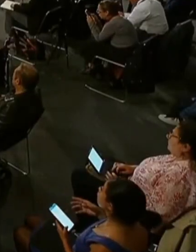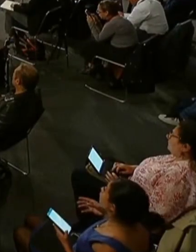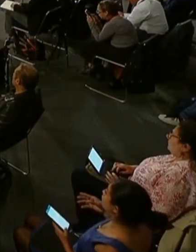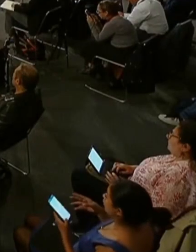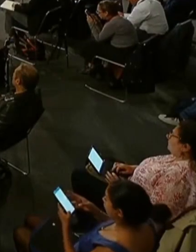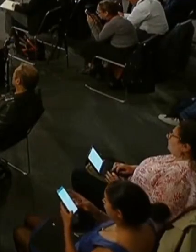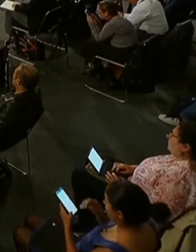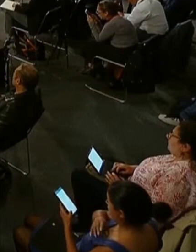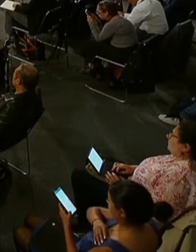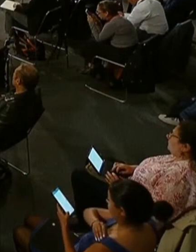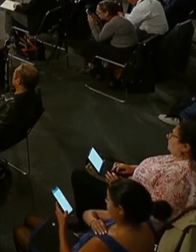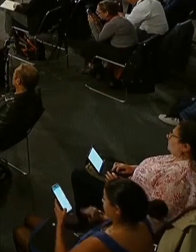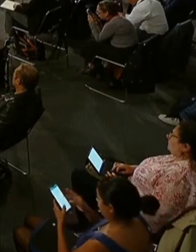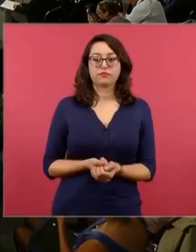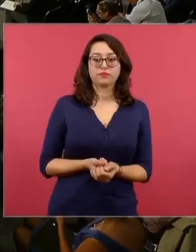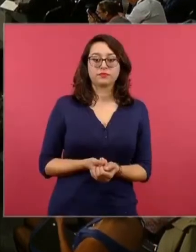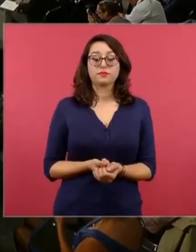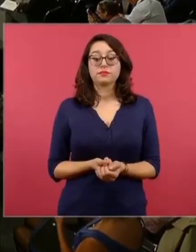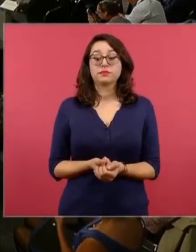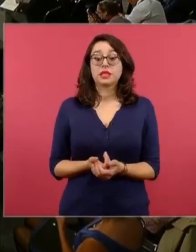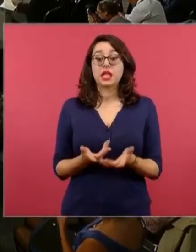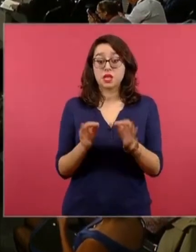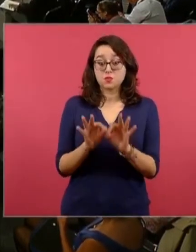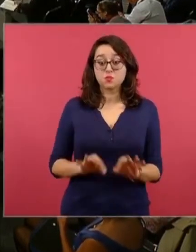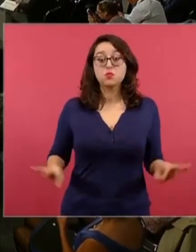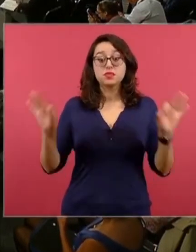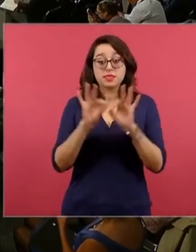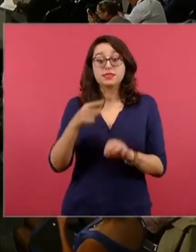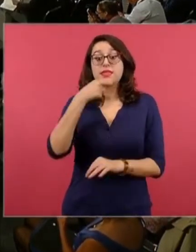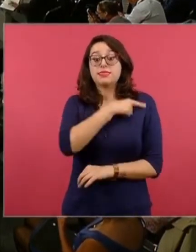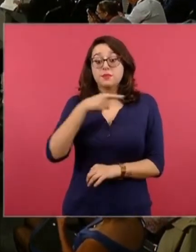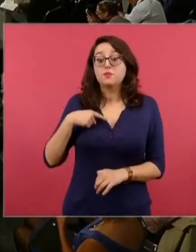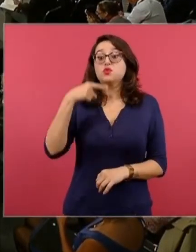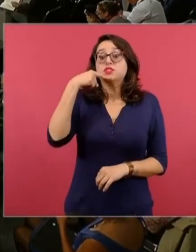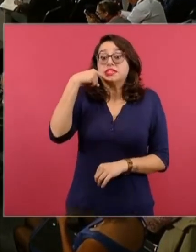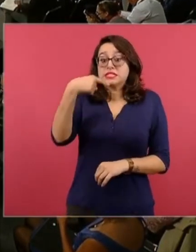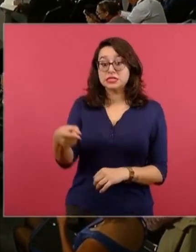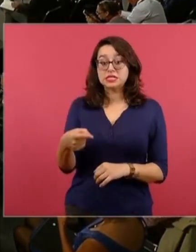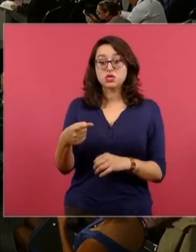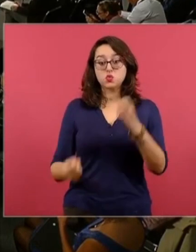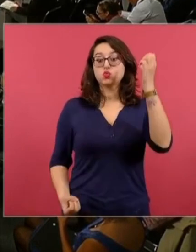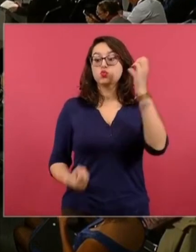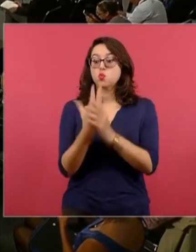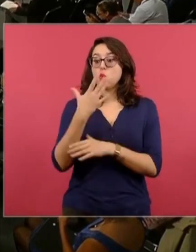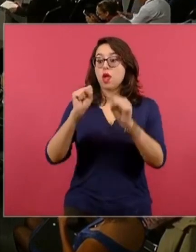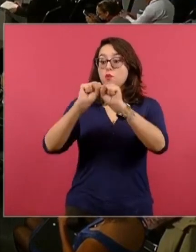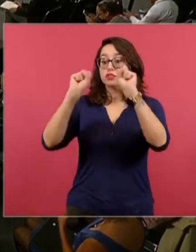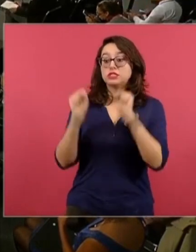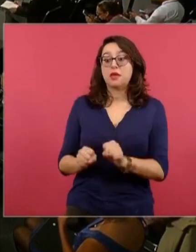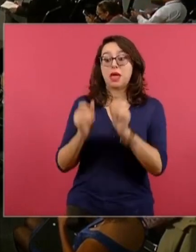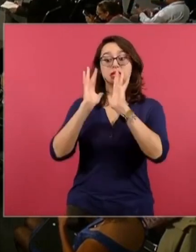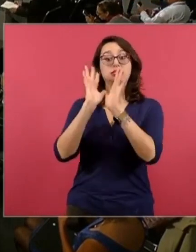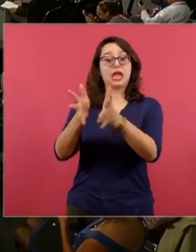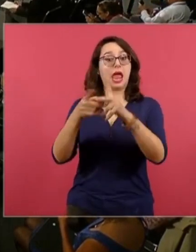Tercer elemento, el cambio va a ser paulatino. O sea, este cambio no es una varita mágica que llega el día 28